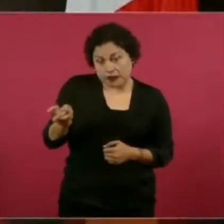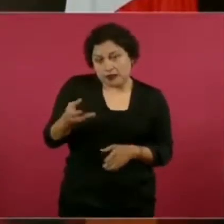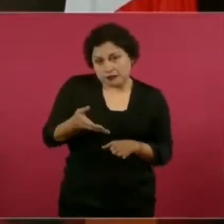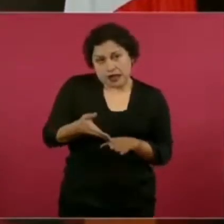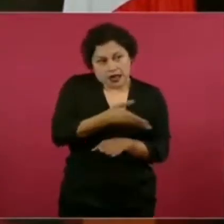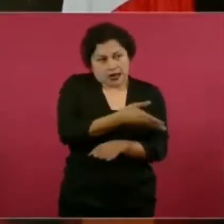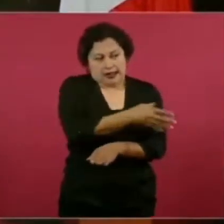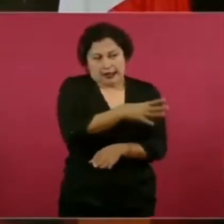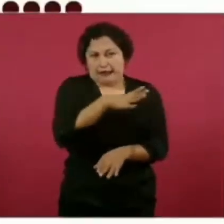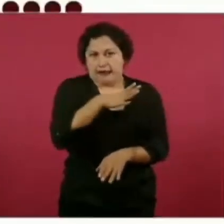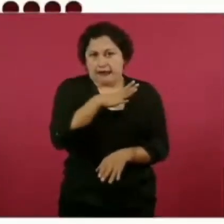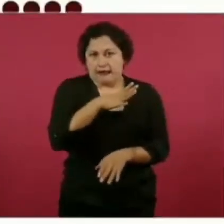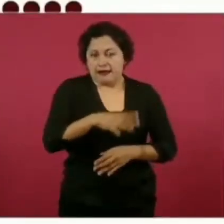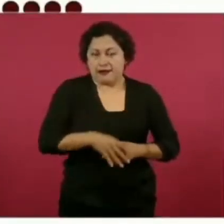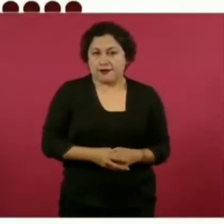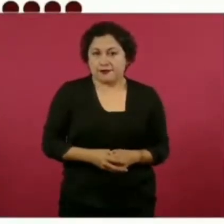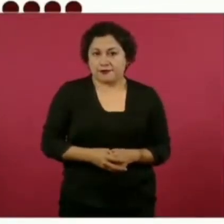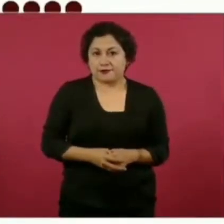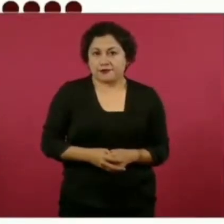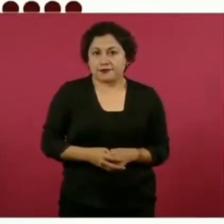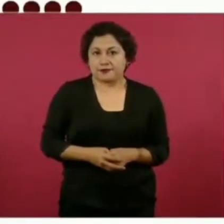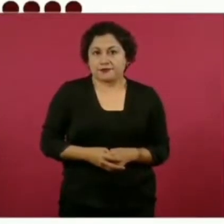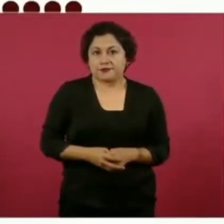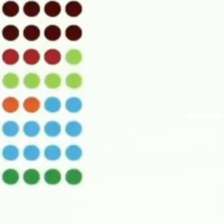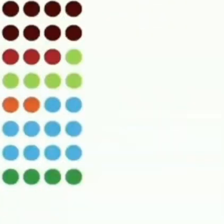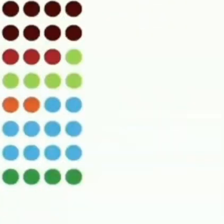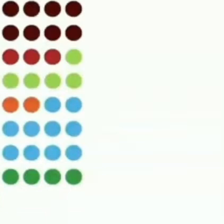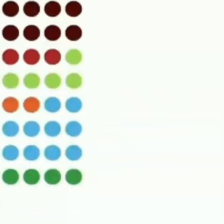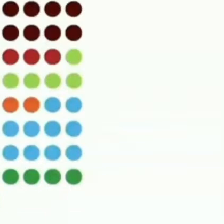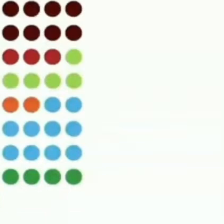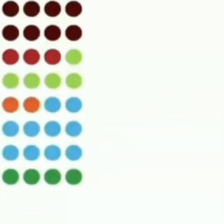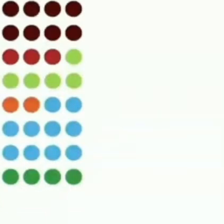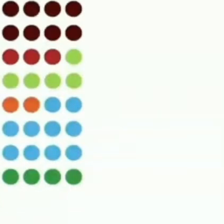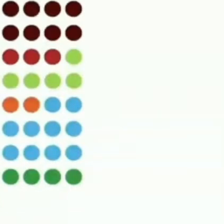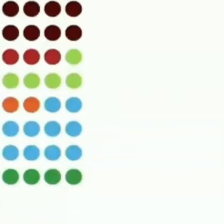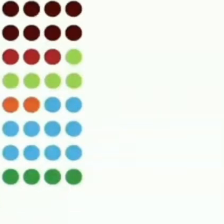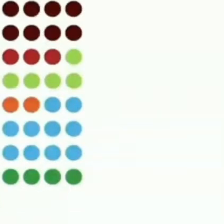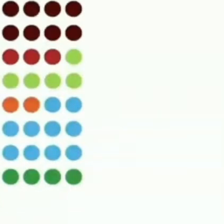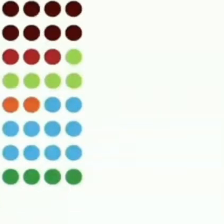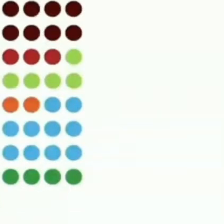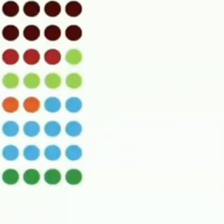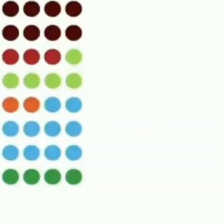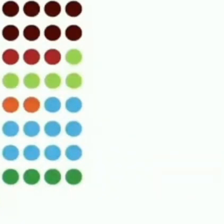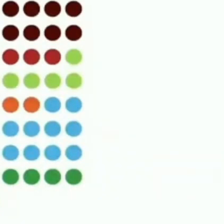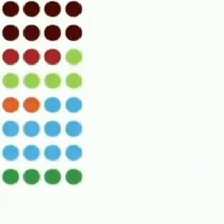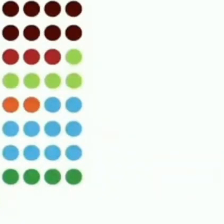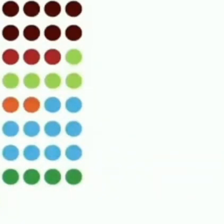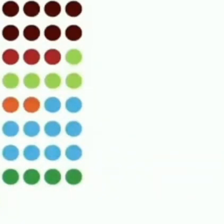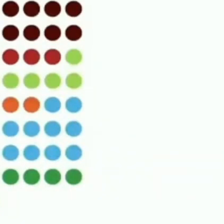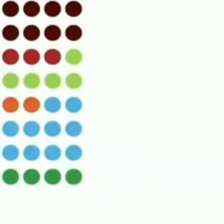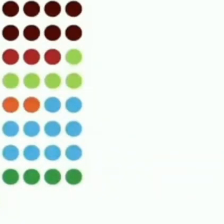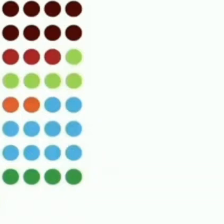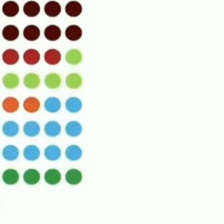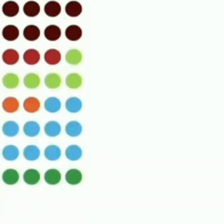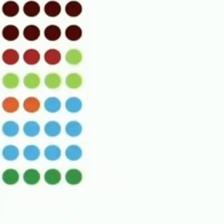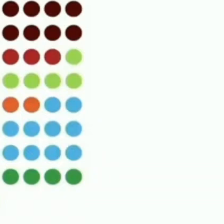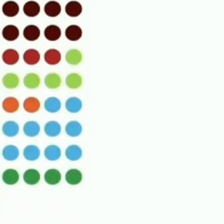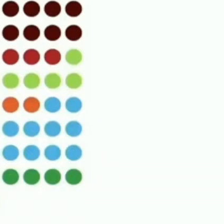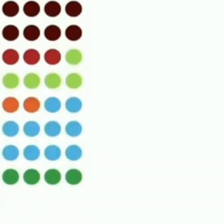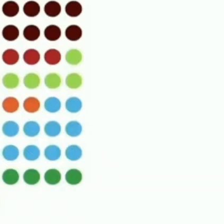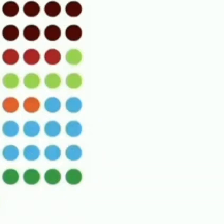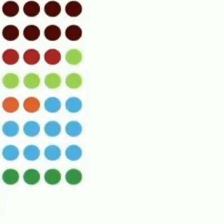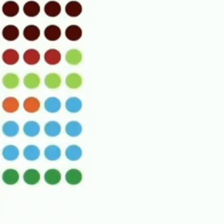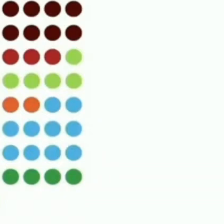Y también en ese entonces ningún medio de información, de comunicación,